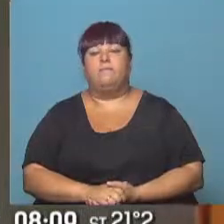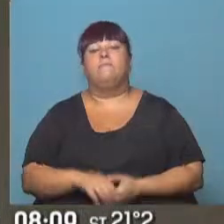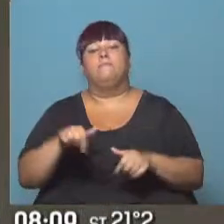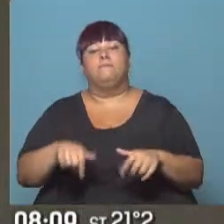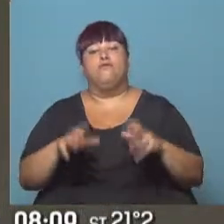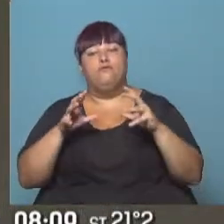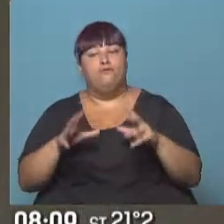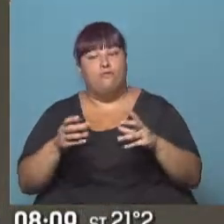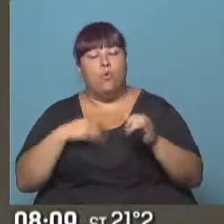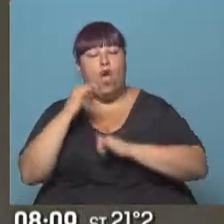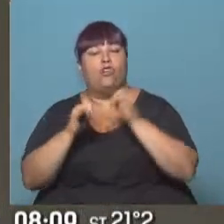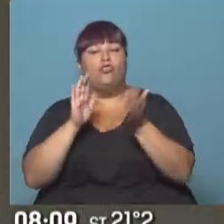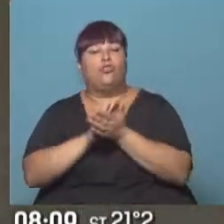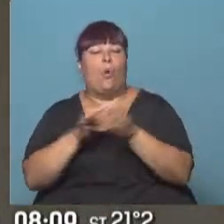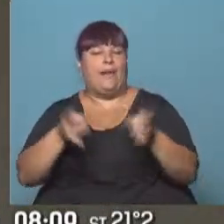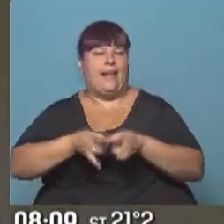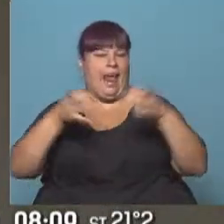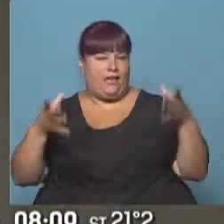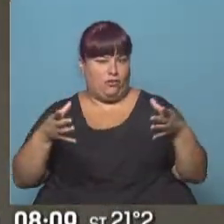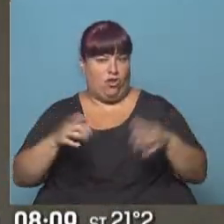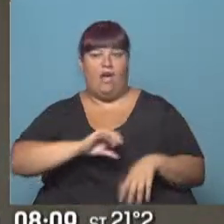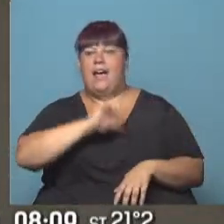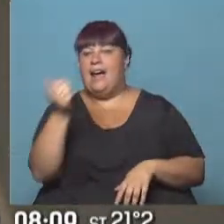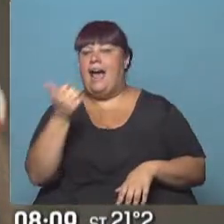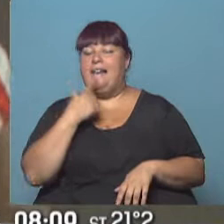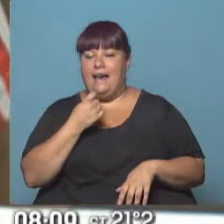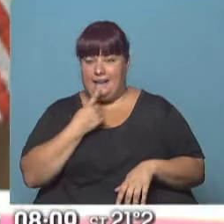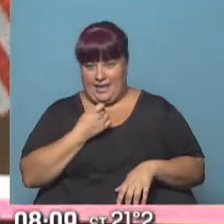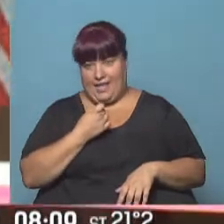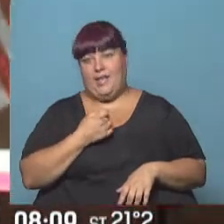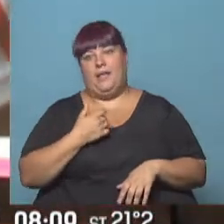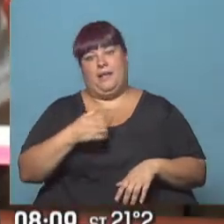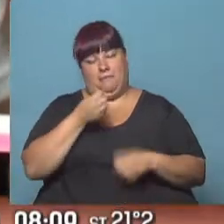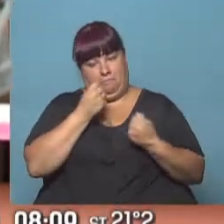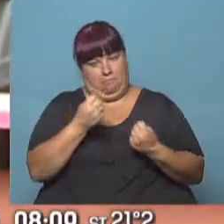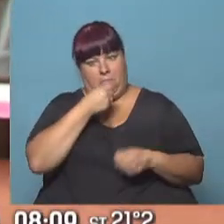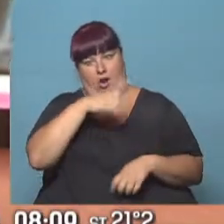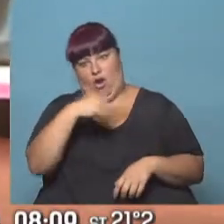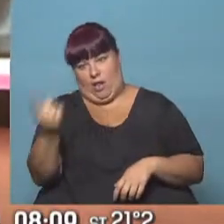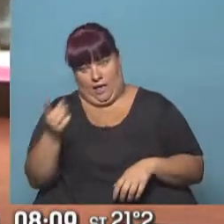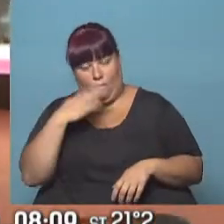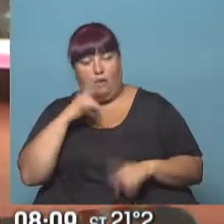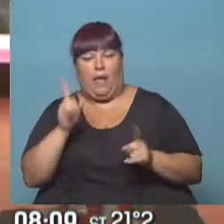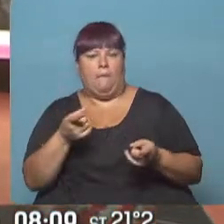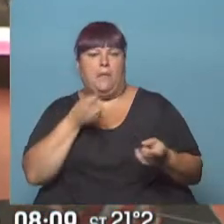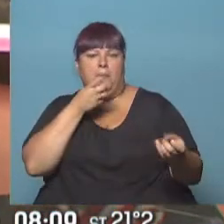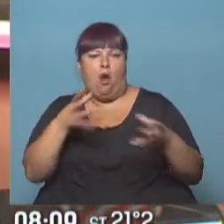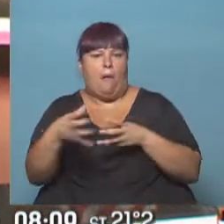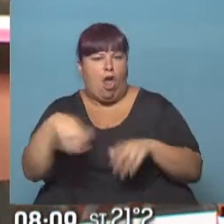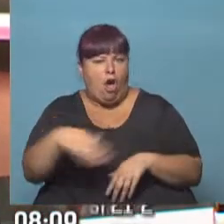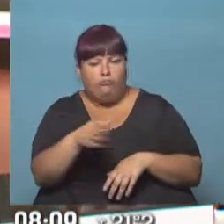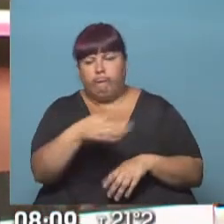Nos invita al fútbol, vamos a hablar del superclásico. Victoria de River, que fue mucho más contundente, además estuvo mucho mejor con la